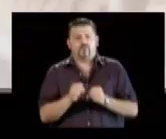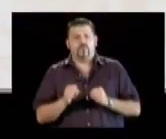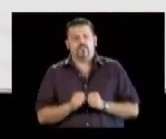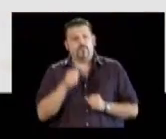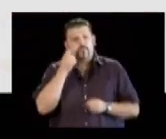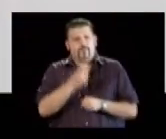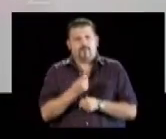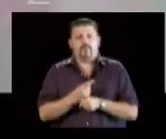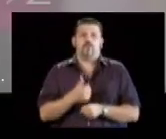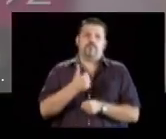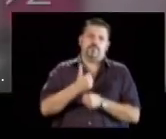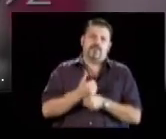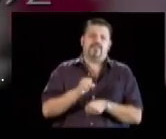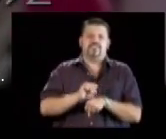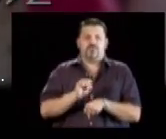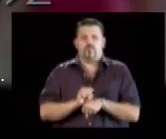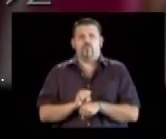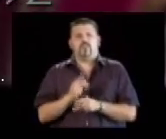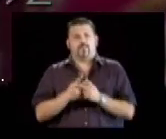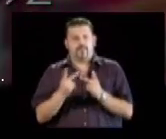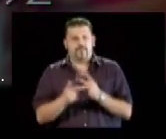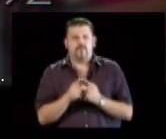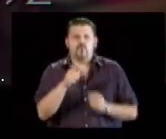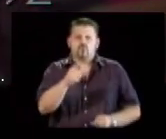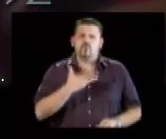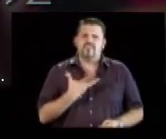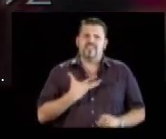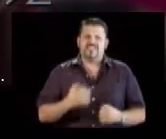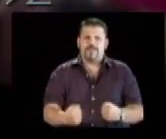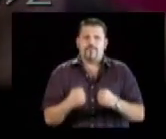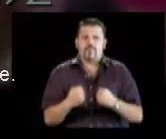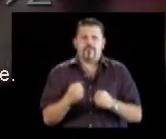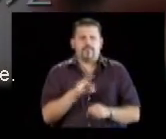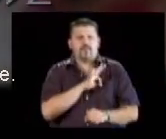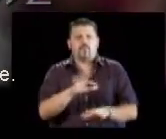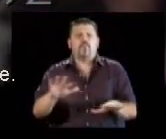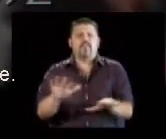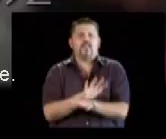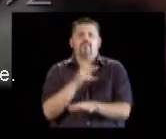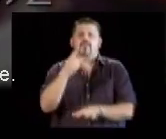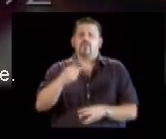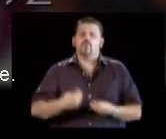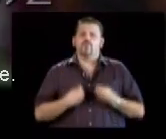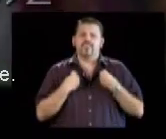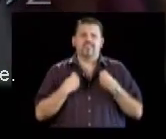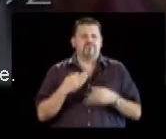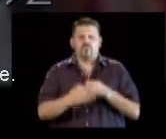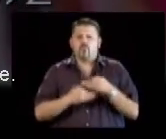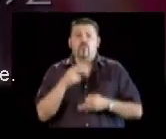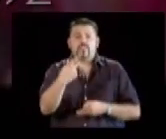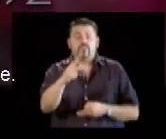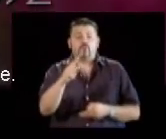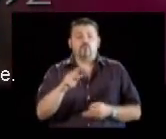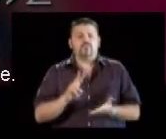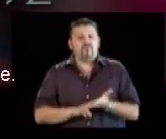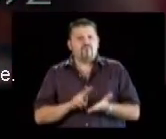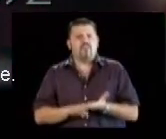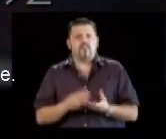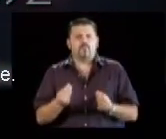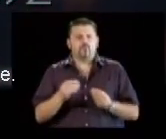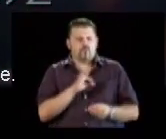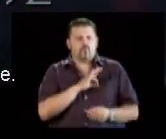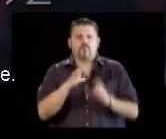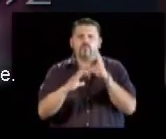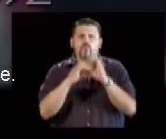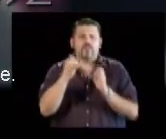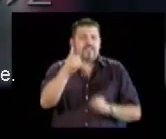educación. Tú tienes el poder para cambiar su vida. Todas tus aportaciones son muy valiosas. Comunícate ahora a